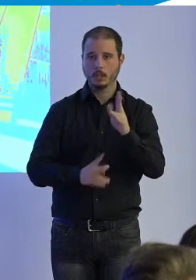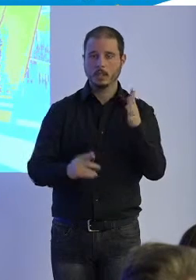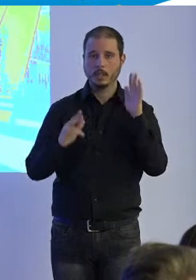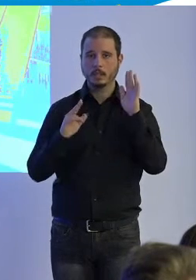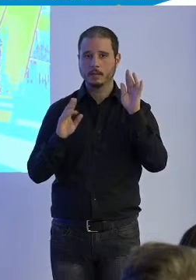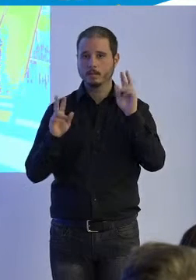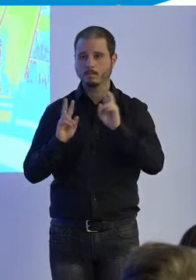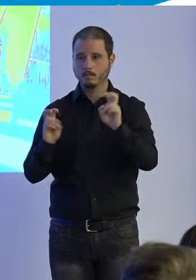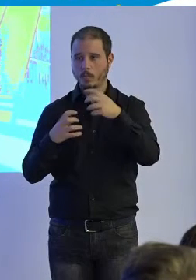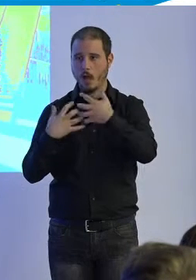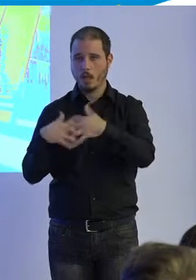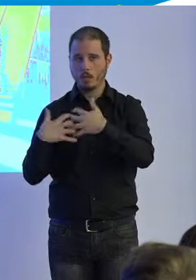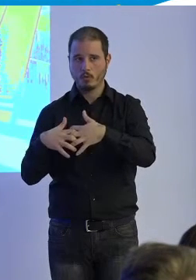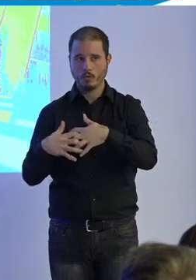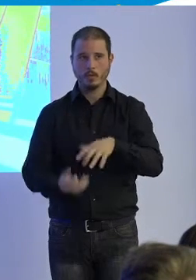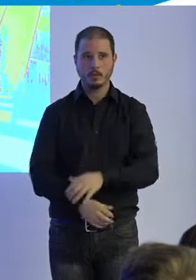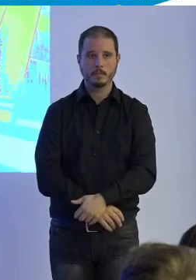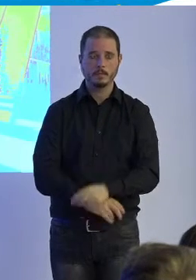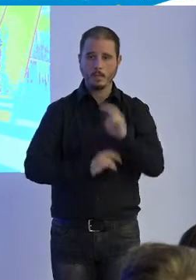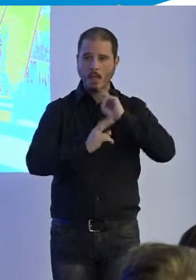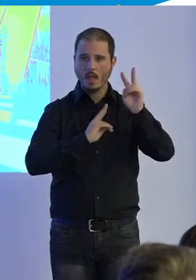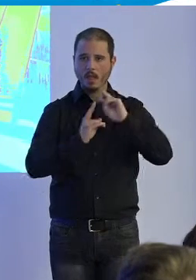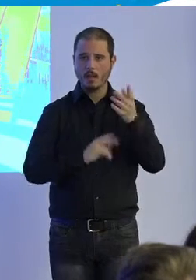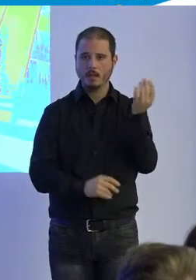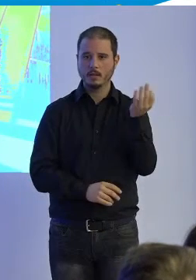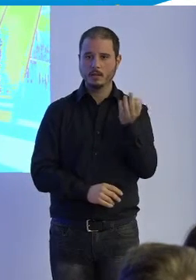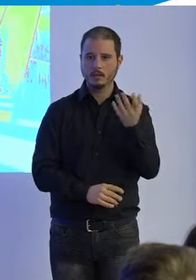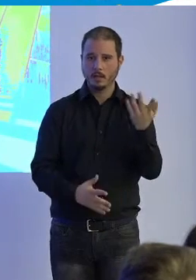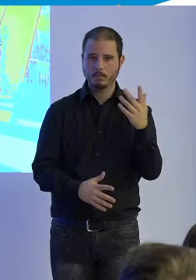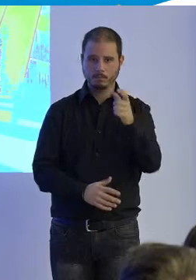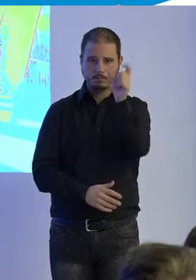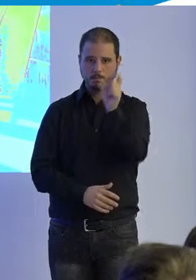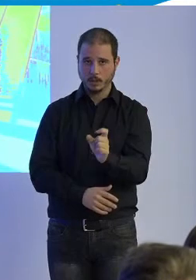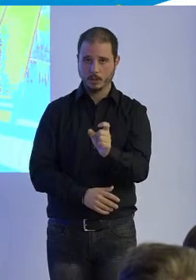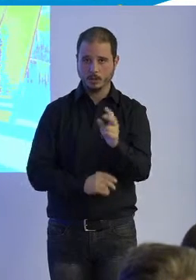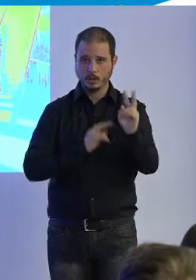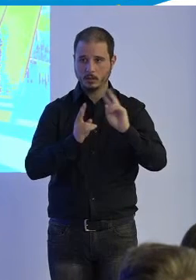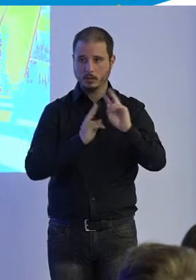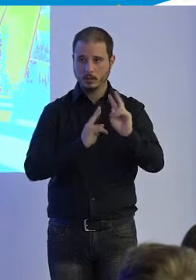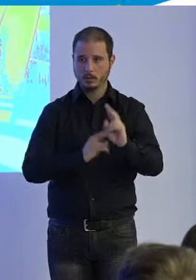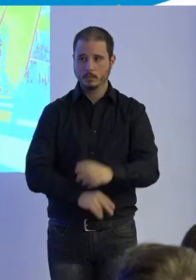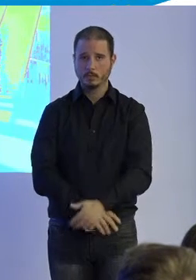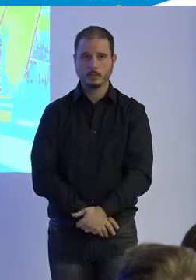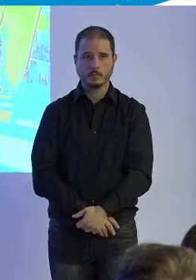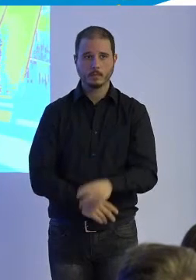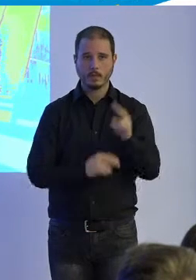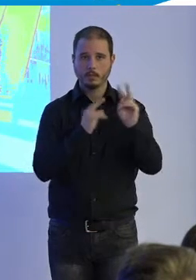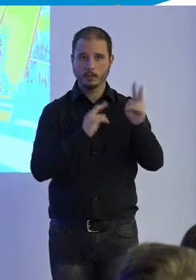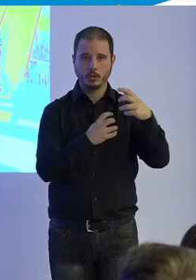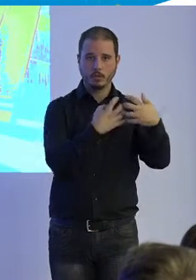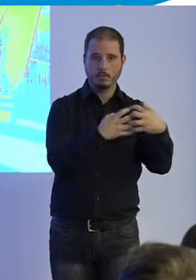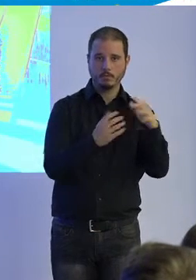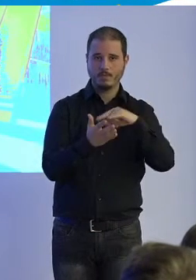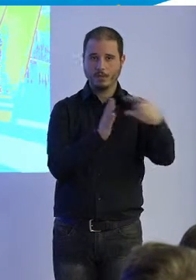de industria. Y cuando hablo de interacción, lo que me refiero fundamentalmente es a personas, ¿vale? Cómo las personas se relacionan con